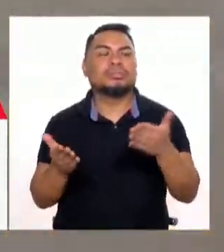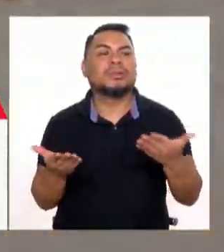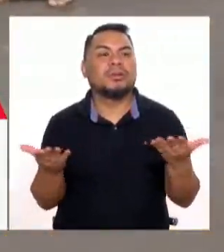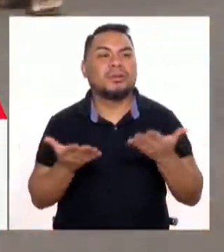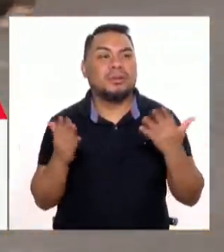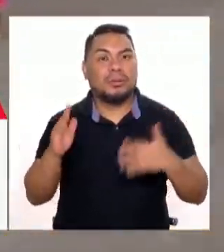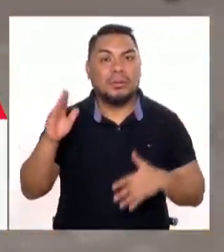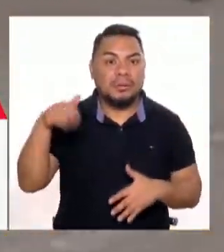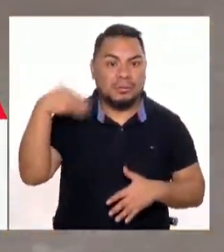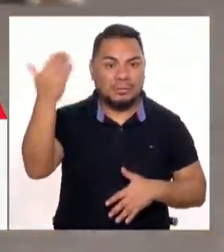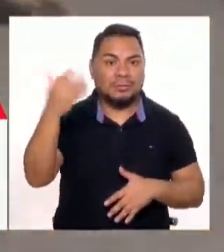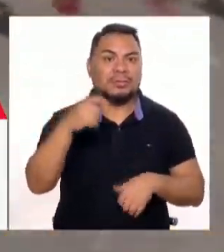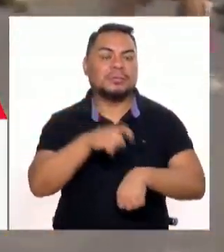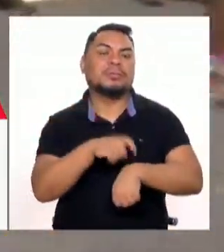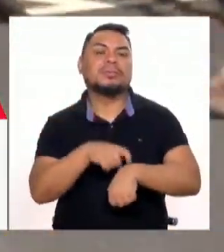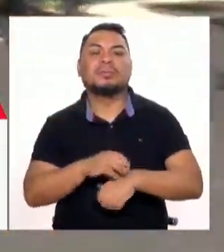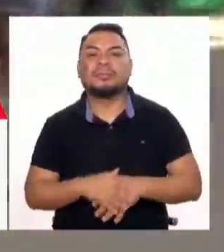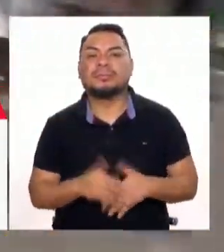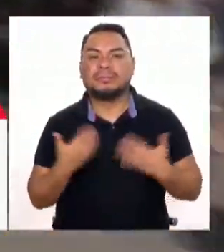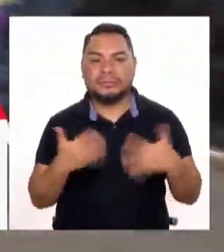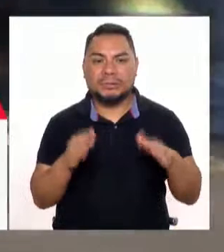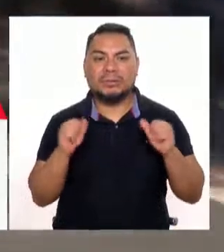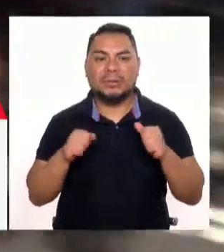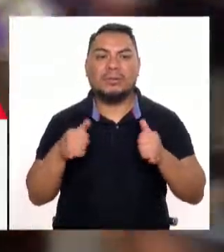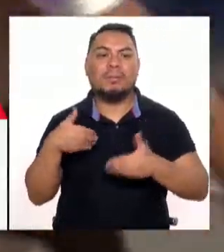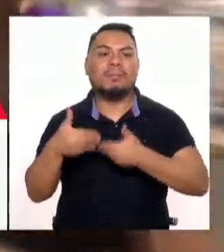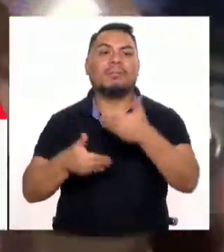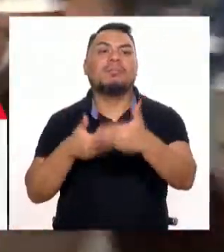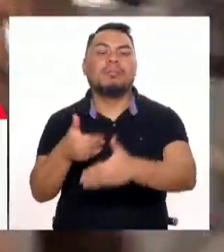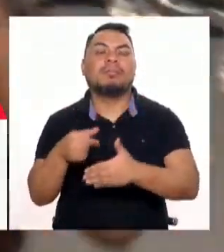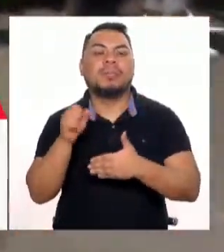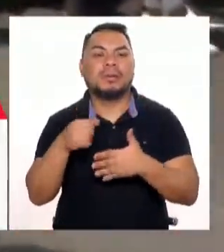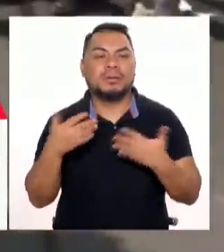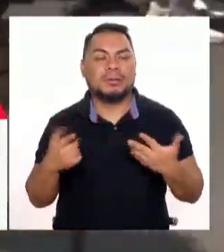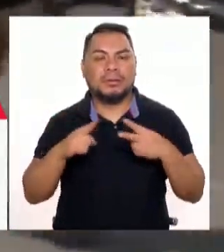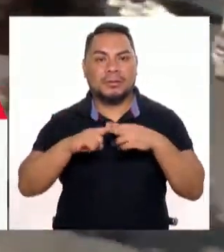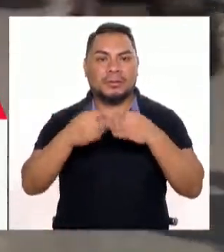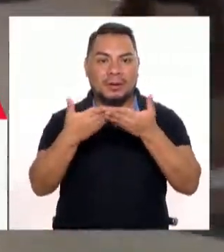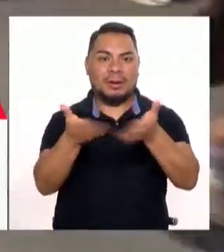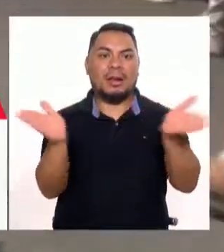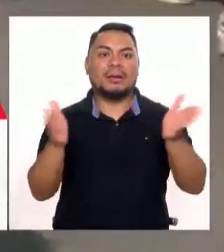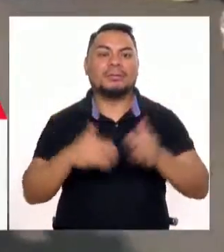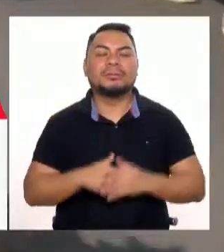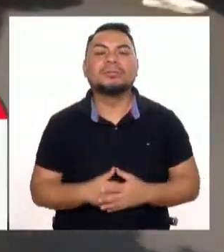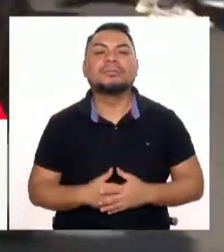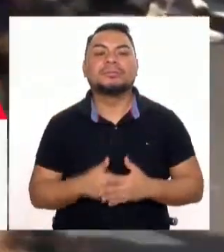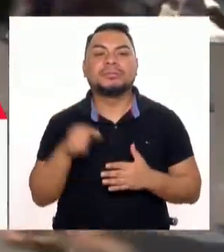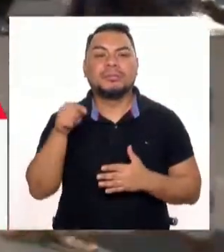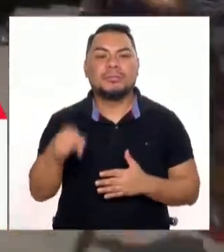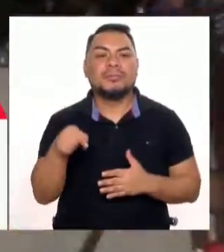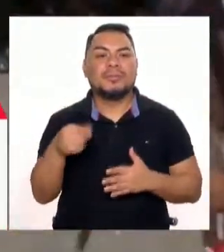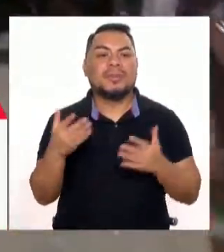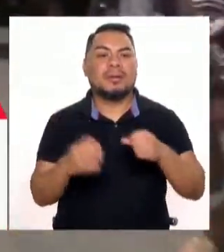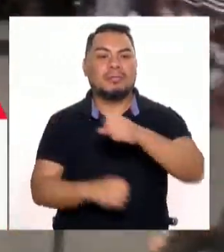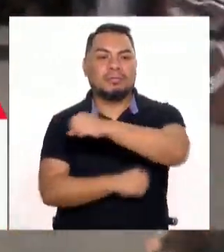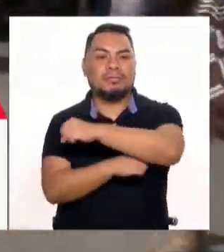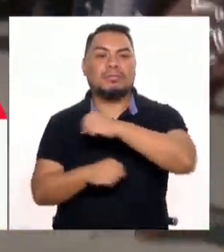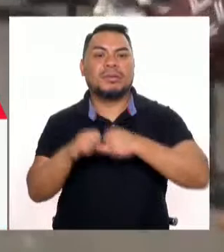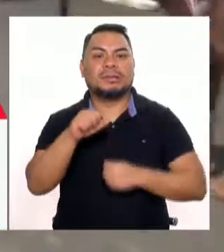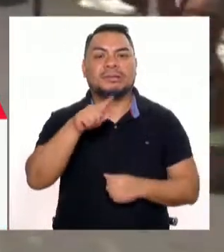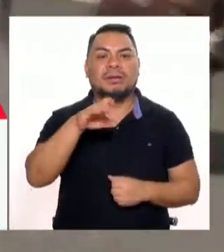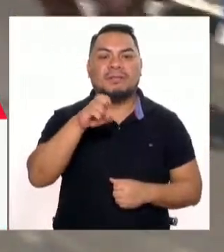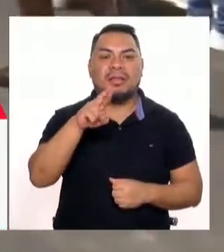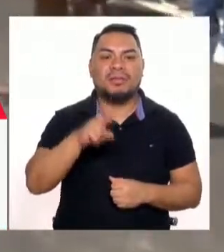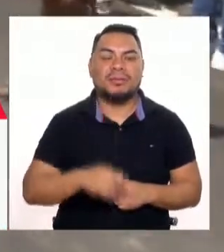en los próximos minutos te va a proceder a la inauguración de El puente Salvador